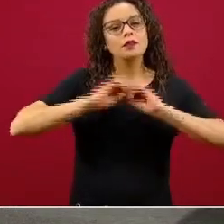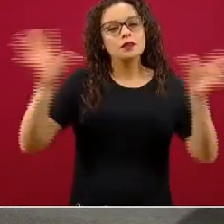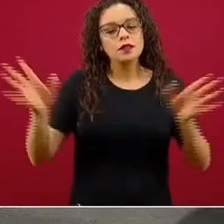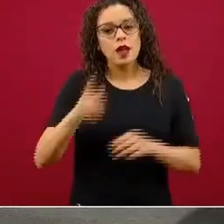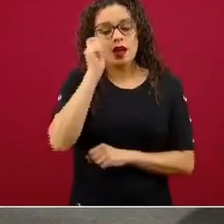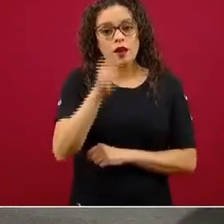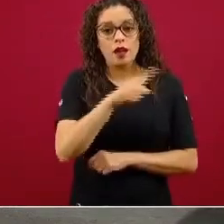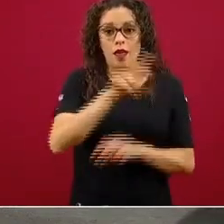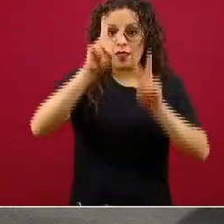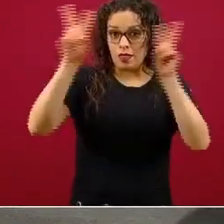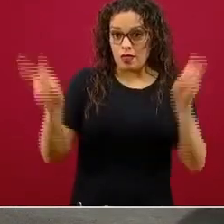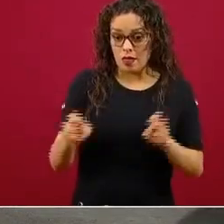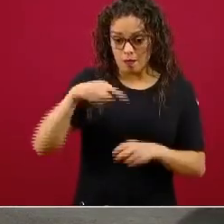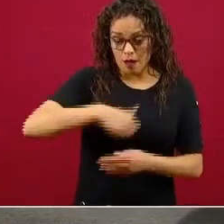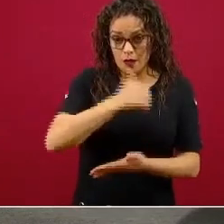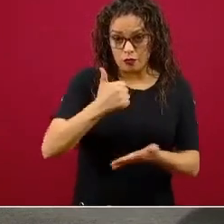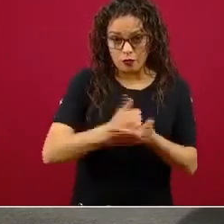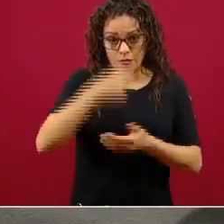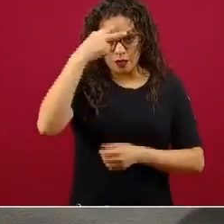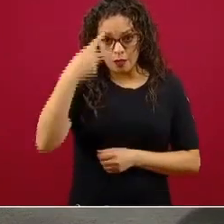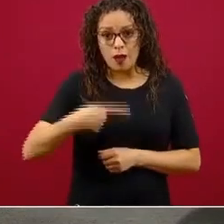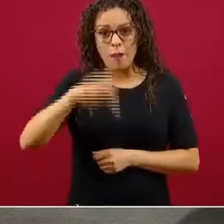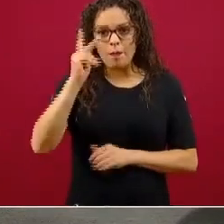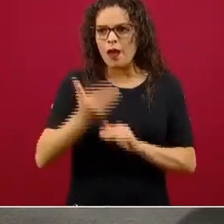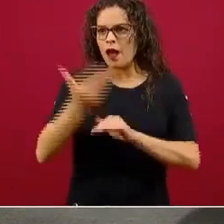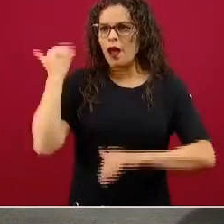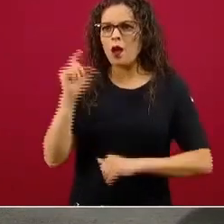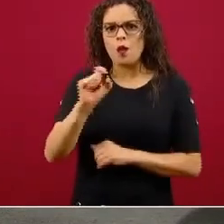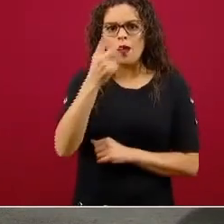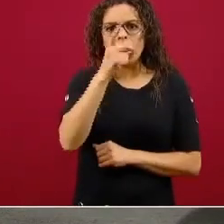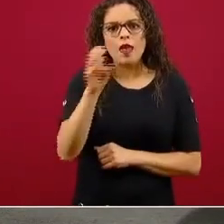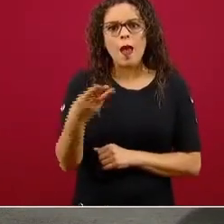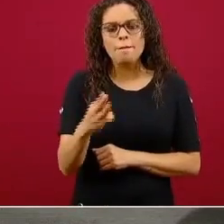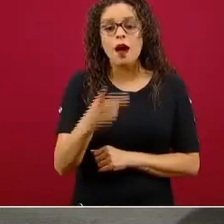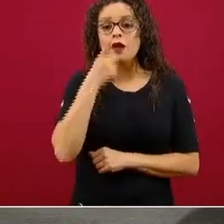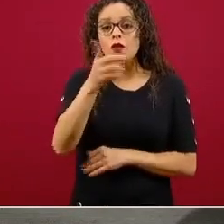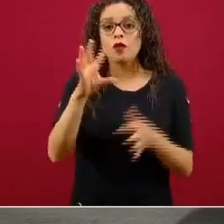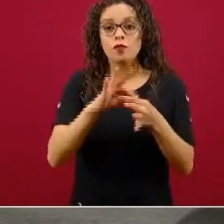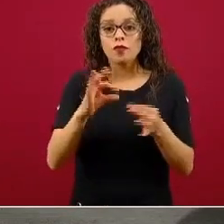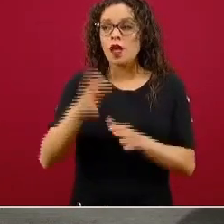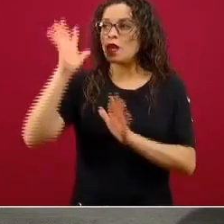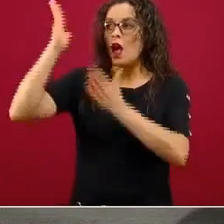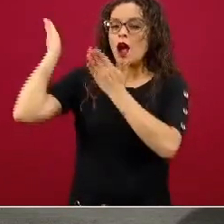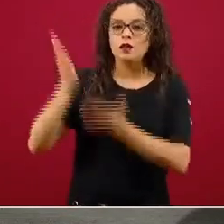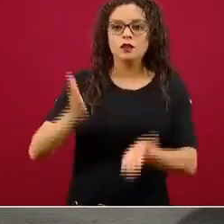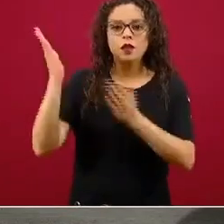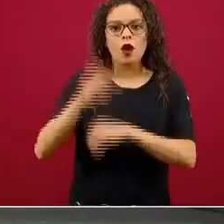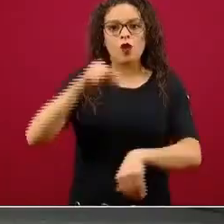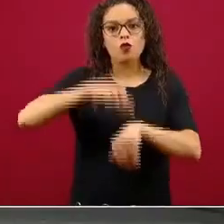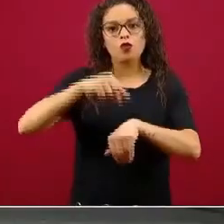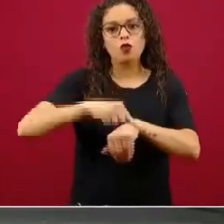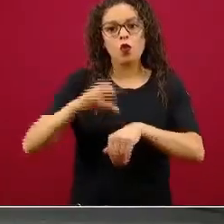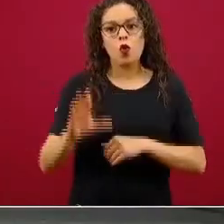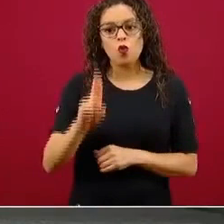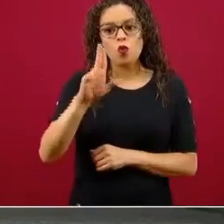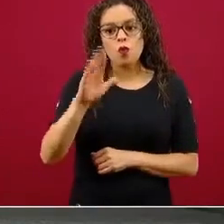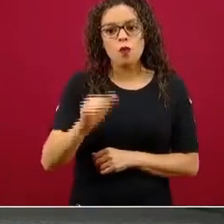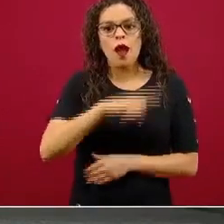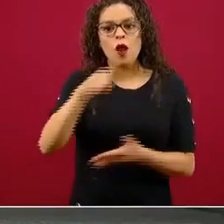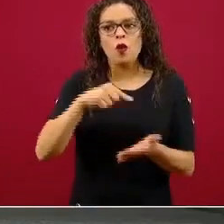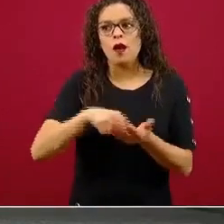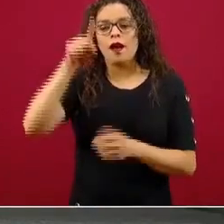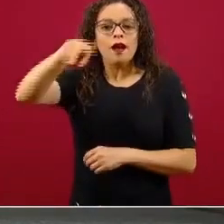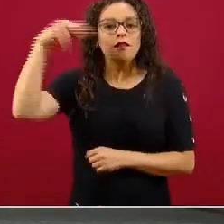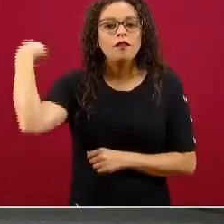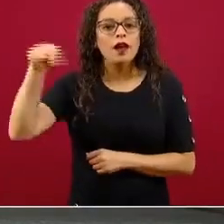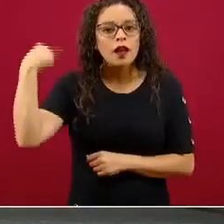tema de la Ciudad de México. Sin embargo, el pasado 21 de mayo habían señalado que también arribaron médicos cubanos al estado de Veracruz. Entonces, si nos